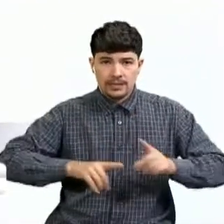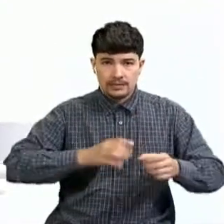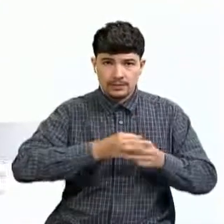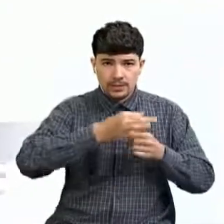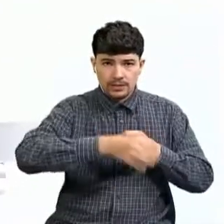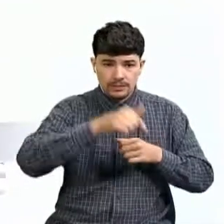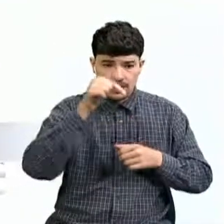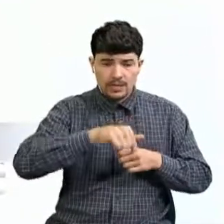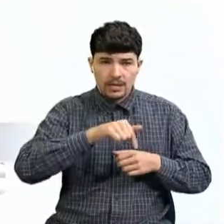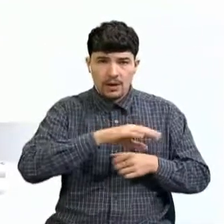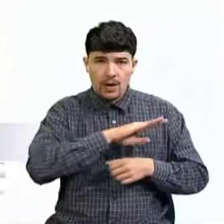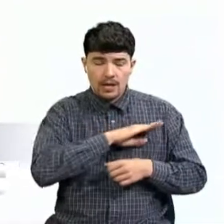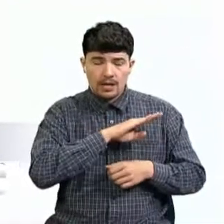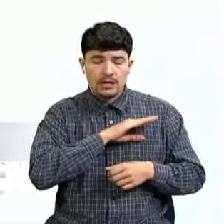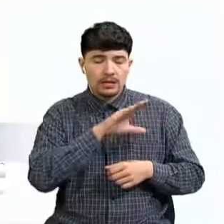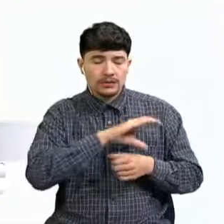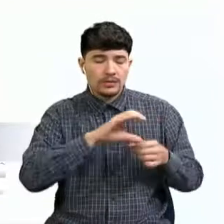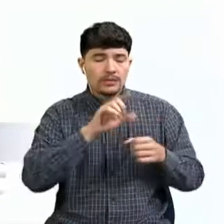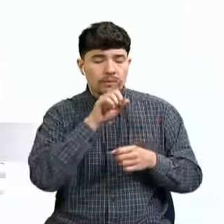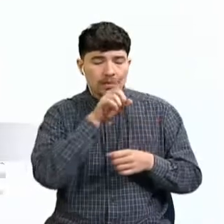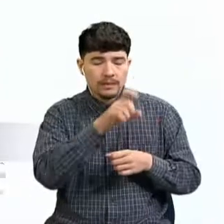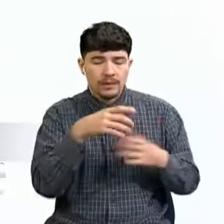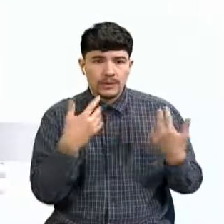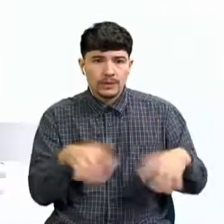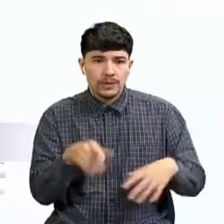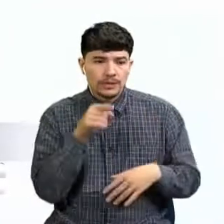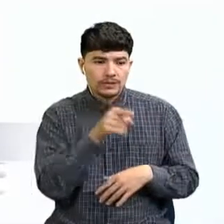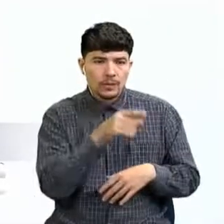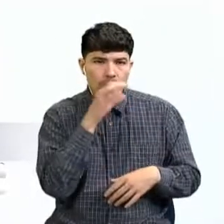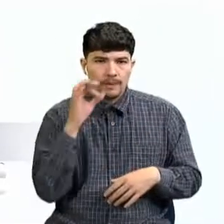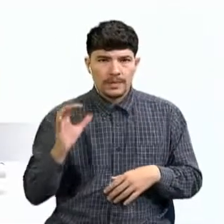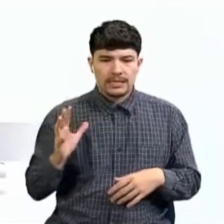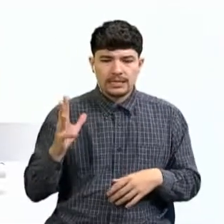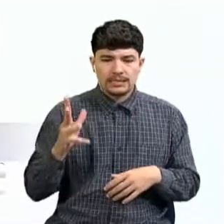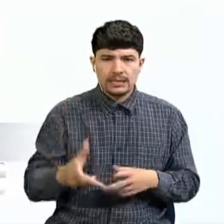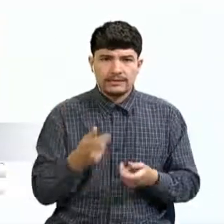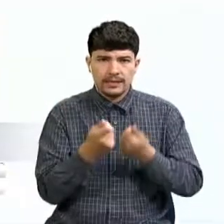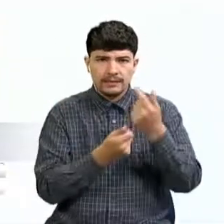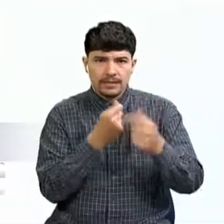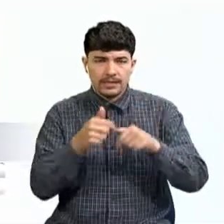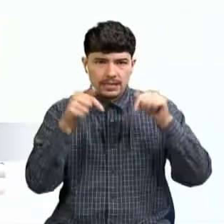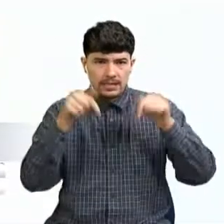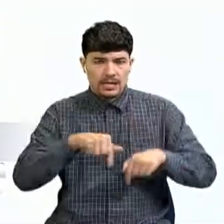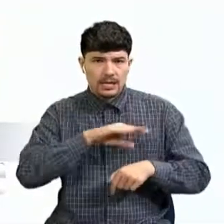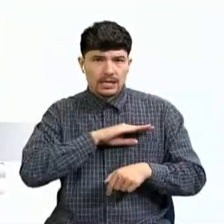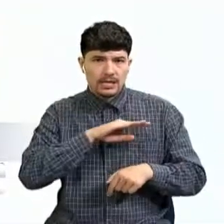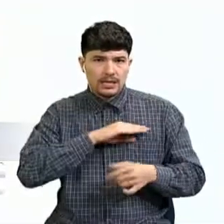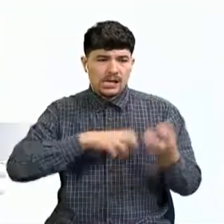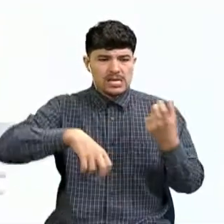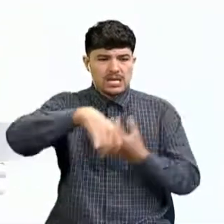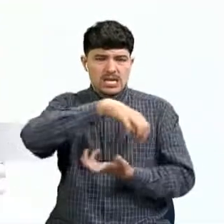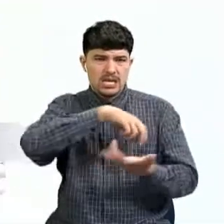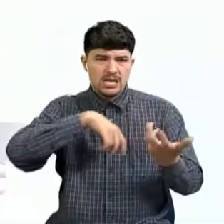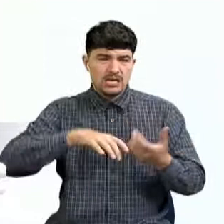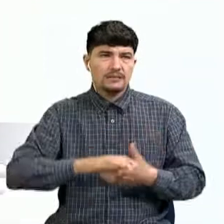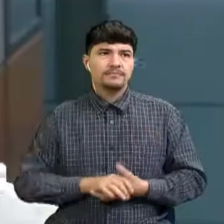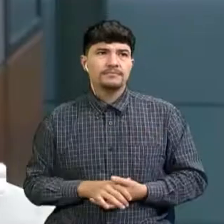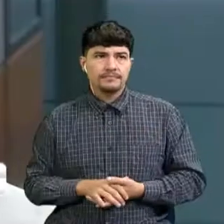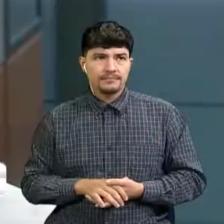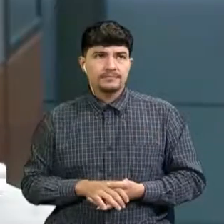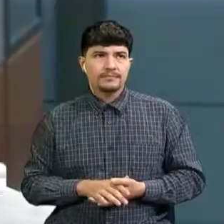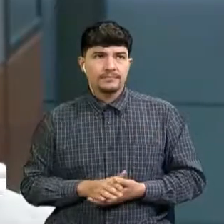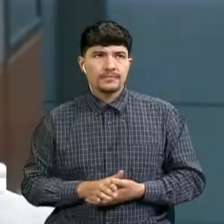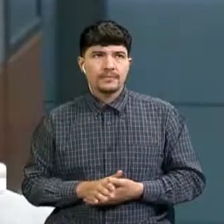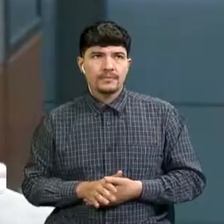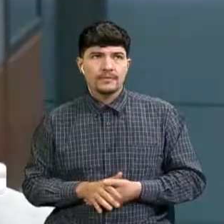municipal de rodolfo hernández el comunicado describe las finanzas de la alcaldía como desordenadas entonces hay una